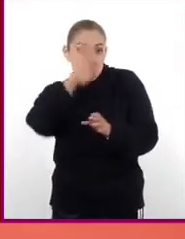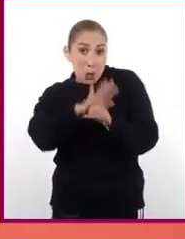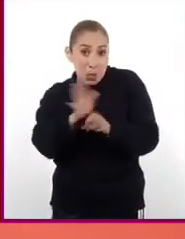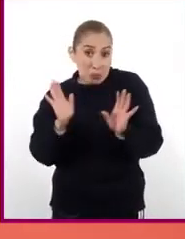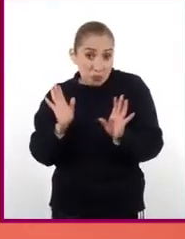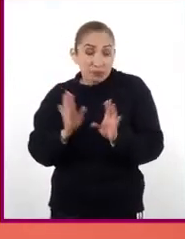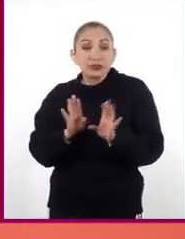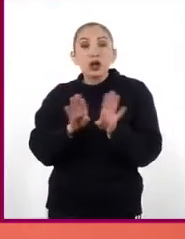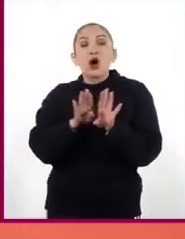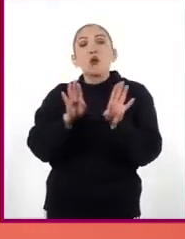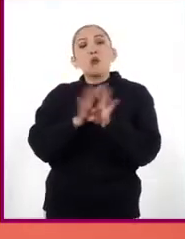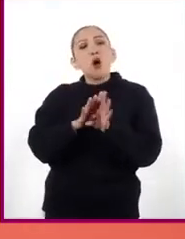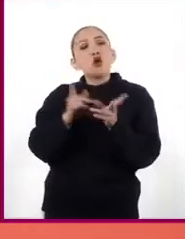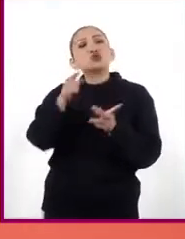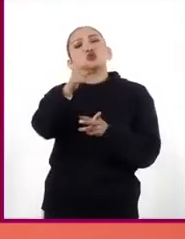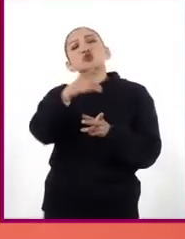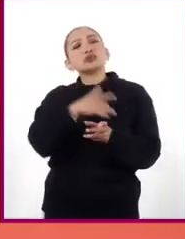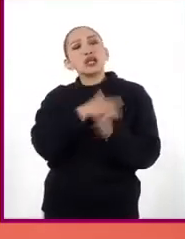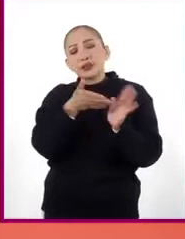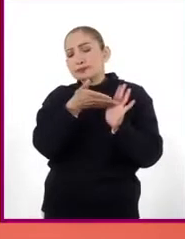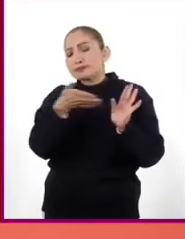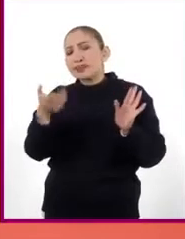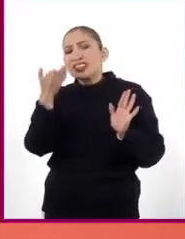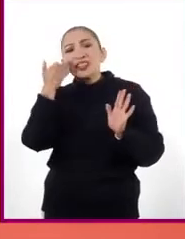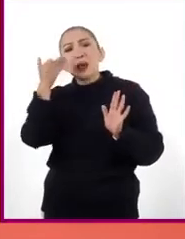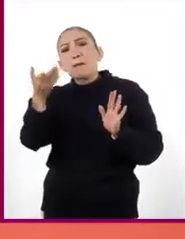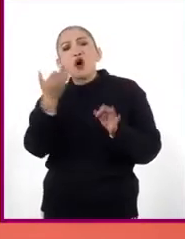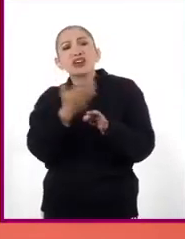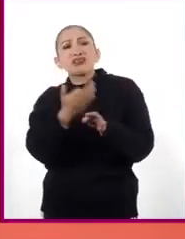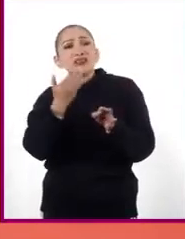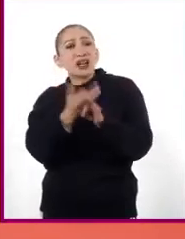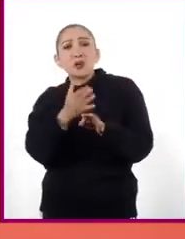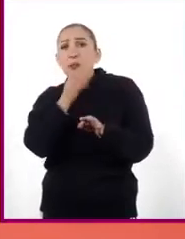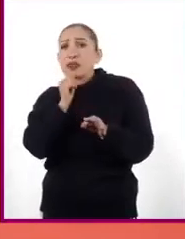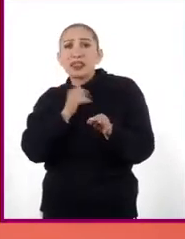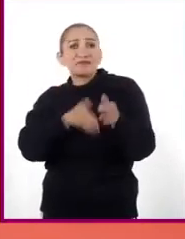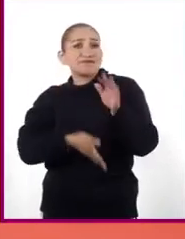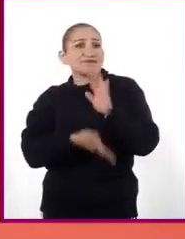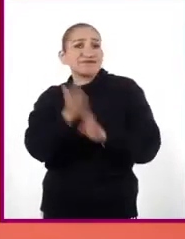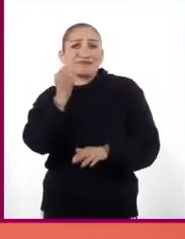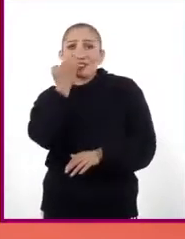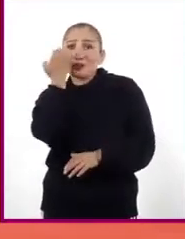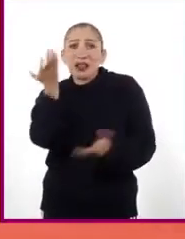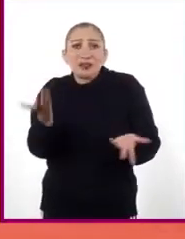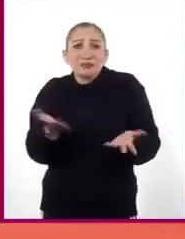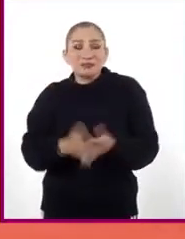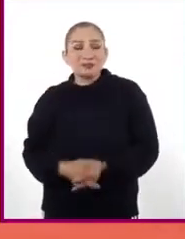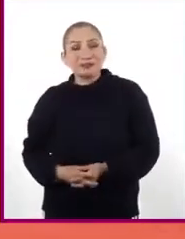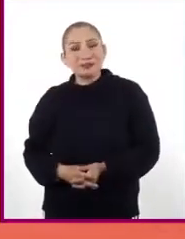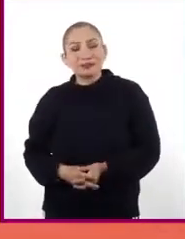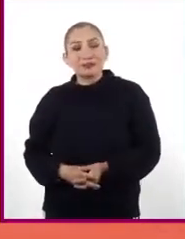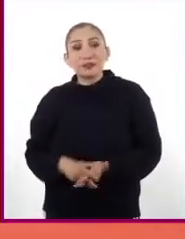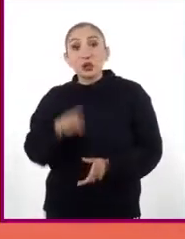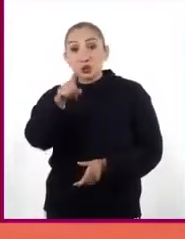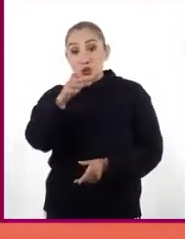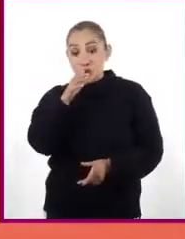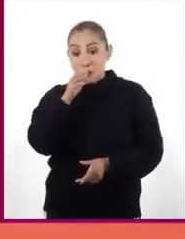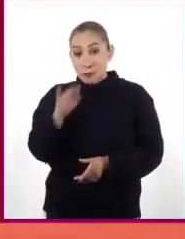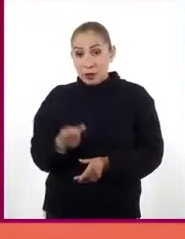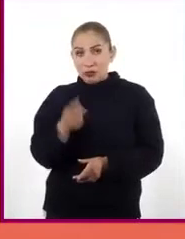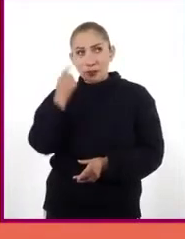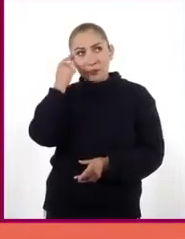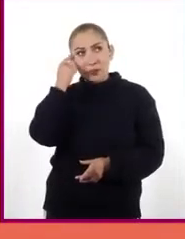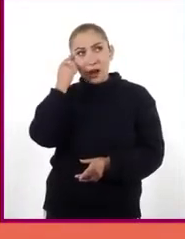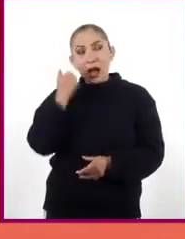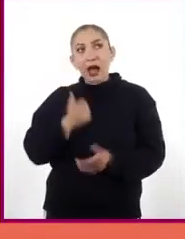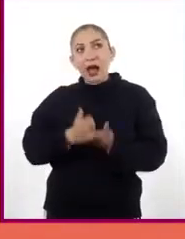siguiente: ¿cómo se han sentido durante este periodo en el que no han asistido a las aulas? Contestar esta pregunta